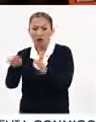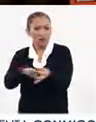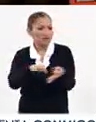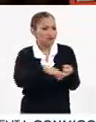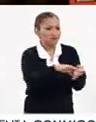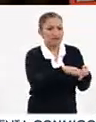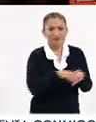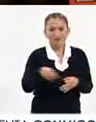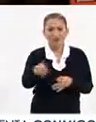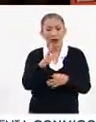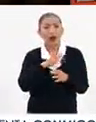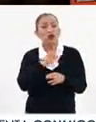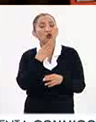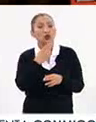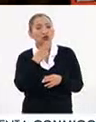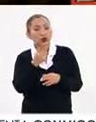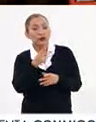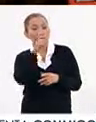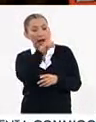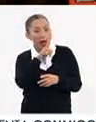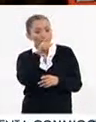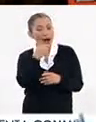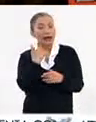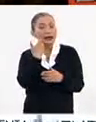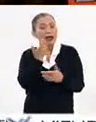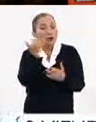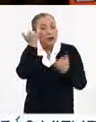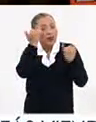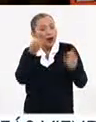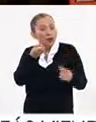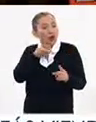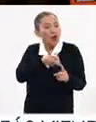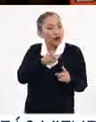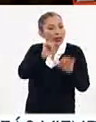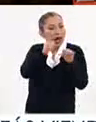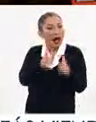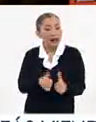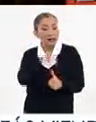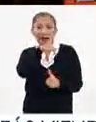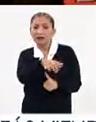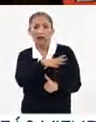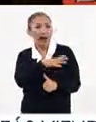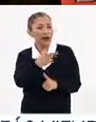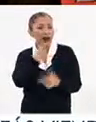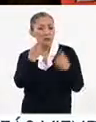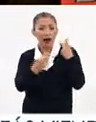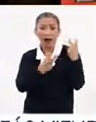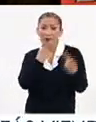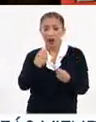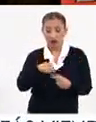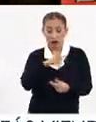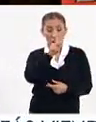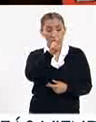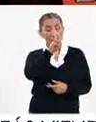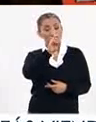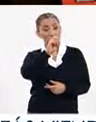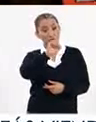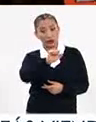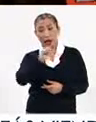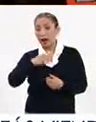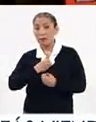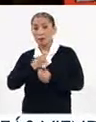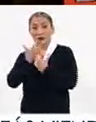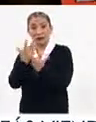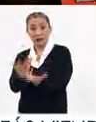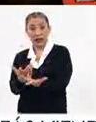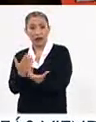uso instrumental de la lengua y hay un uso intencionado, expresivo, artístico. Y ahí están lo que llamamos prosa y la poesía, que